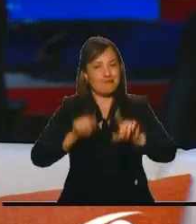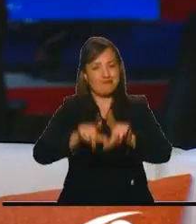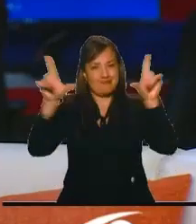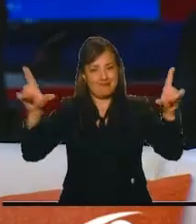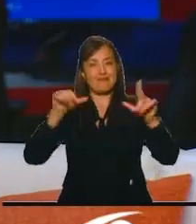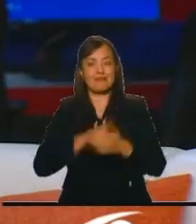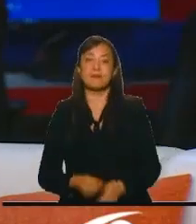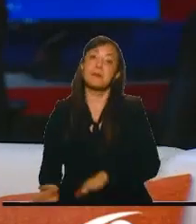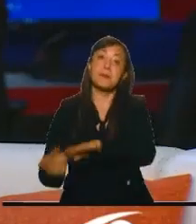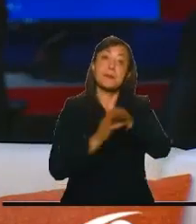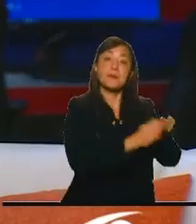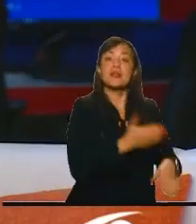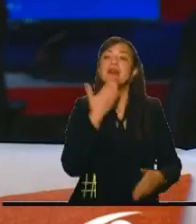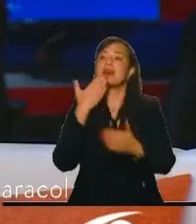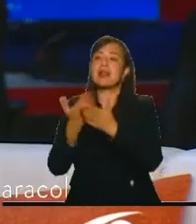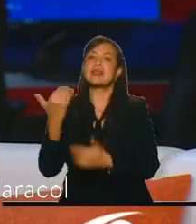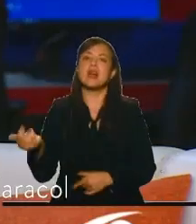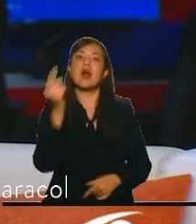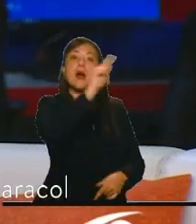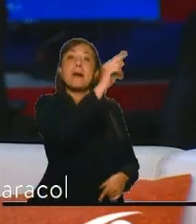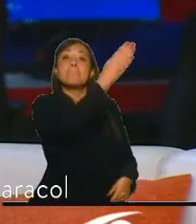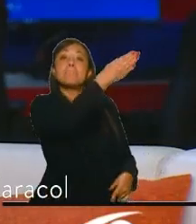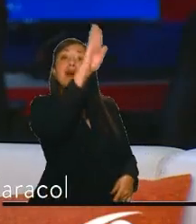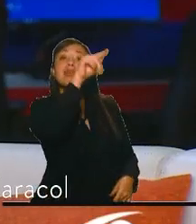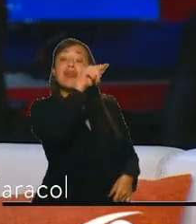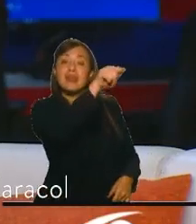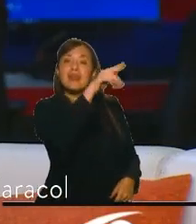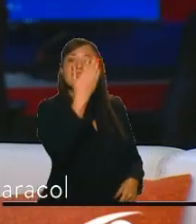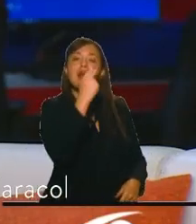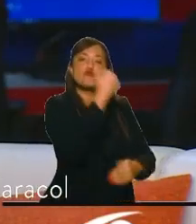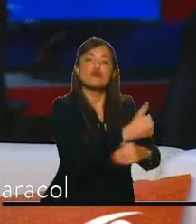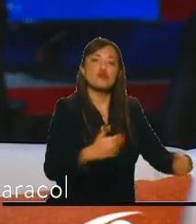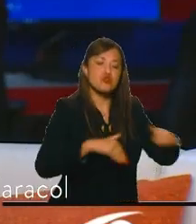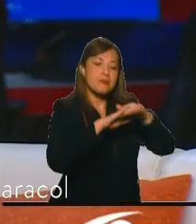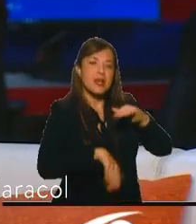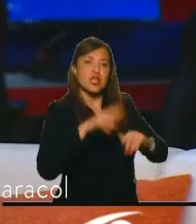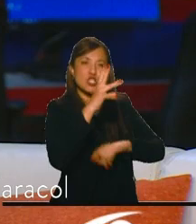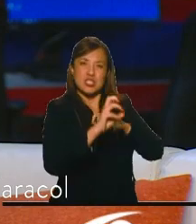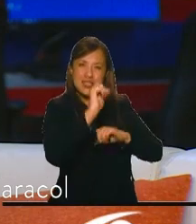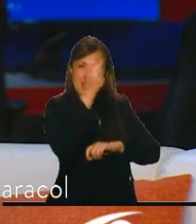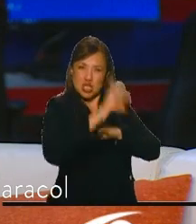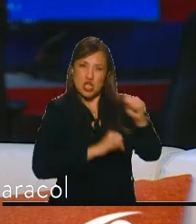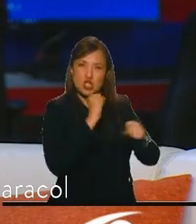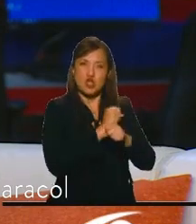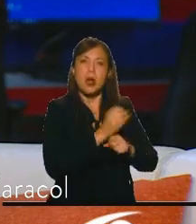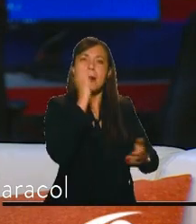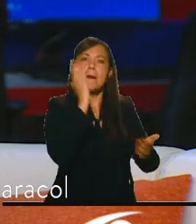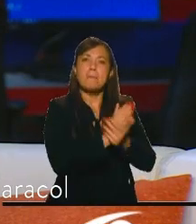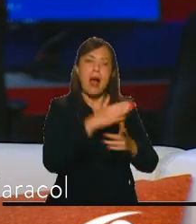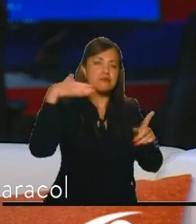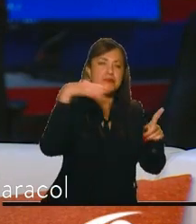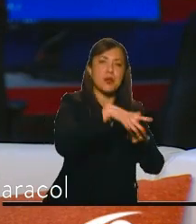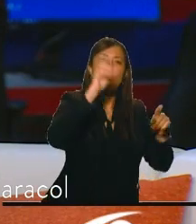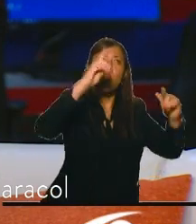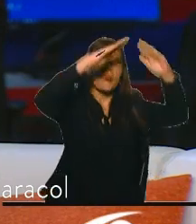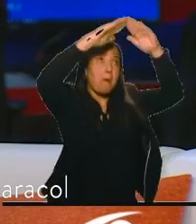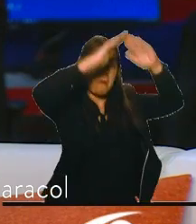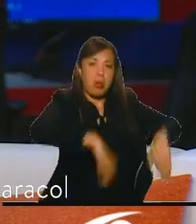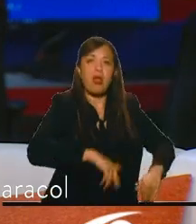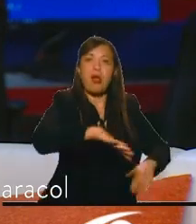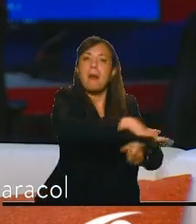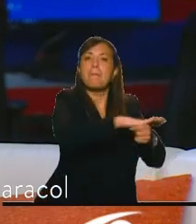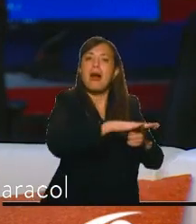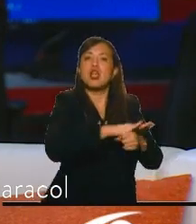Esta noticia aparece del periodista Soy Yo. En Barranquilla, tres menores de edad resultaron heridos luego del colapso de parte del techo de una vivienda en el barrio San Roque.